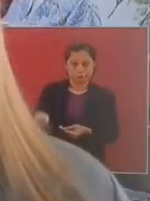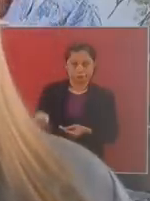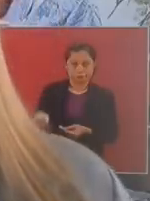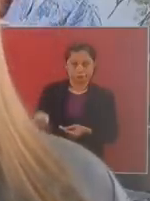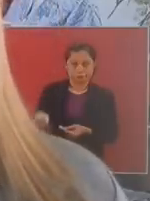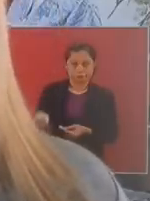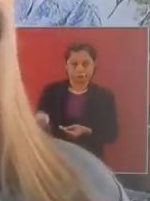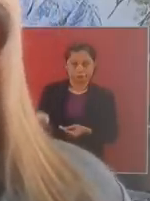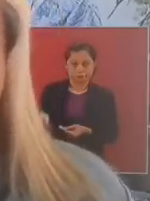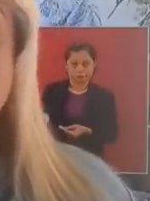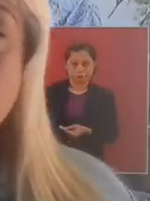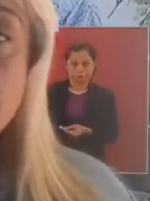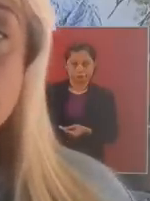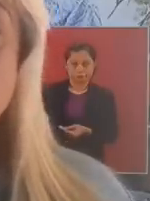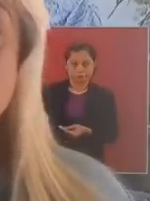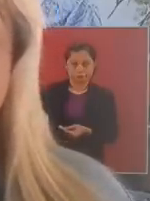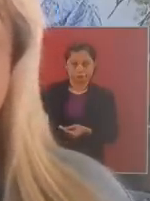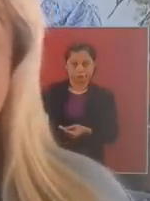dormir,